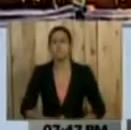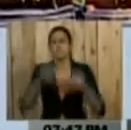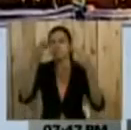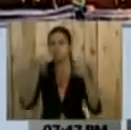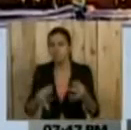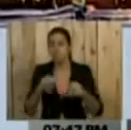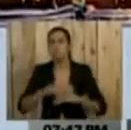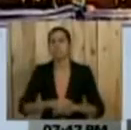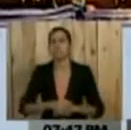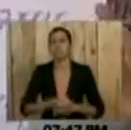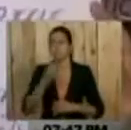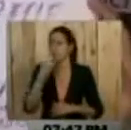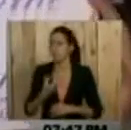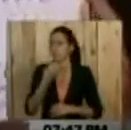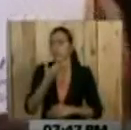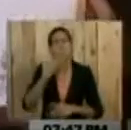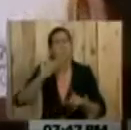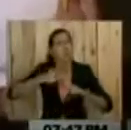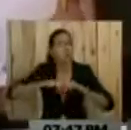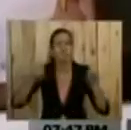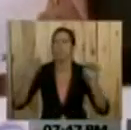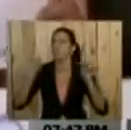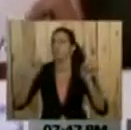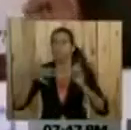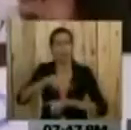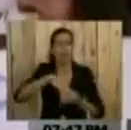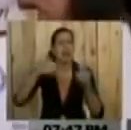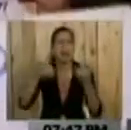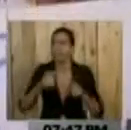buena victoria. Hoy por hoy.